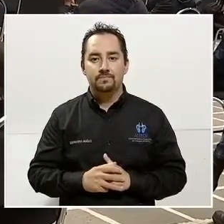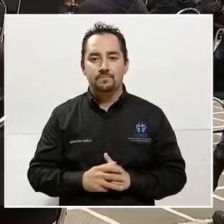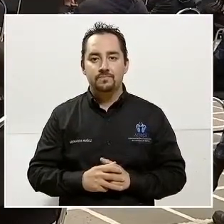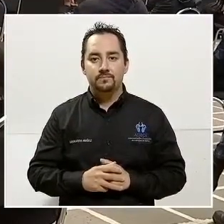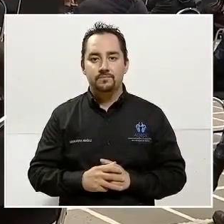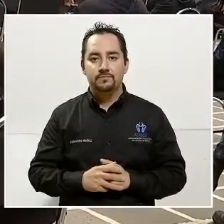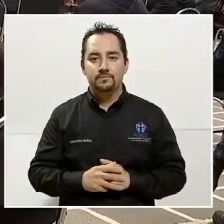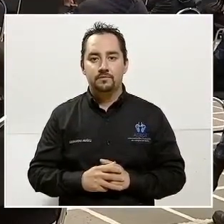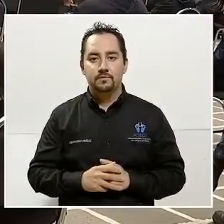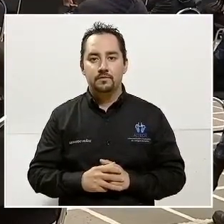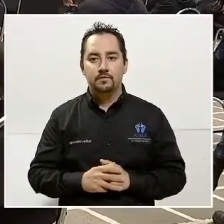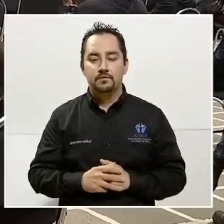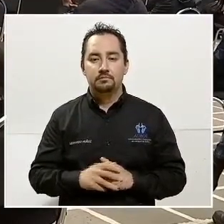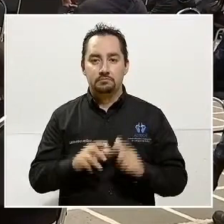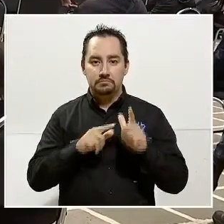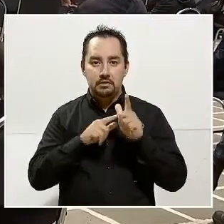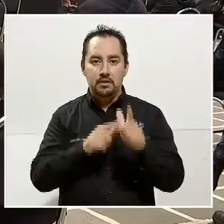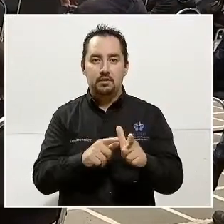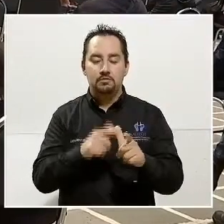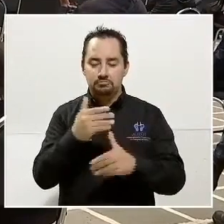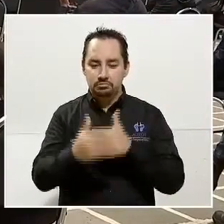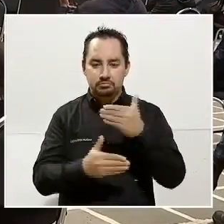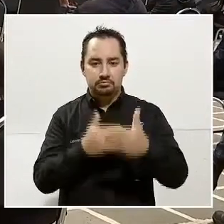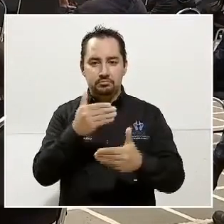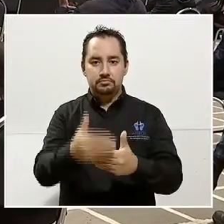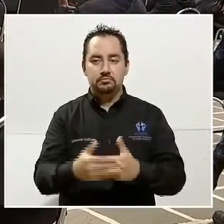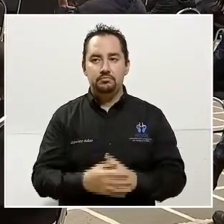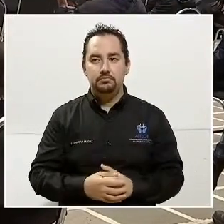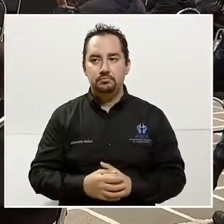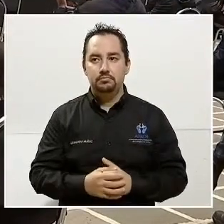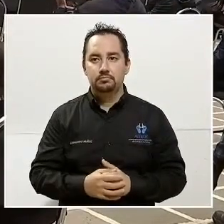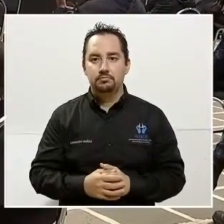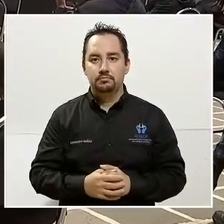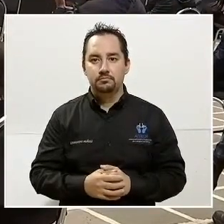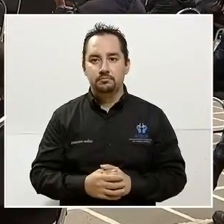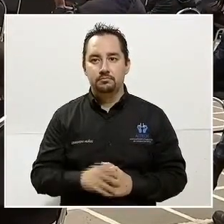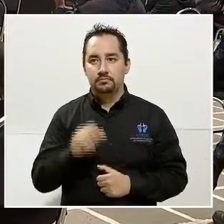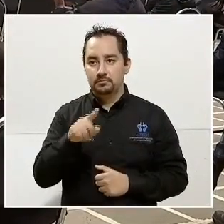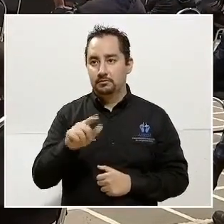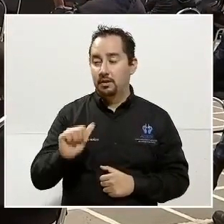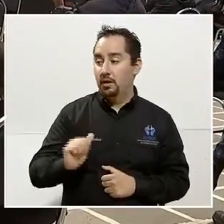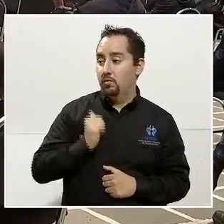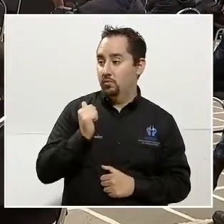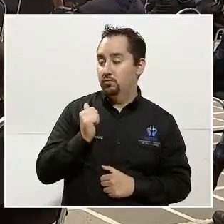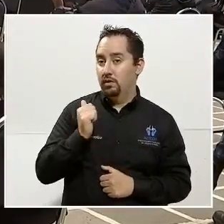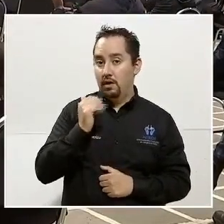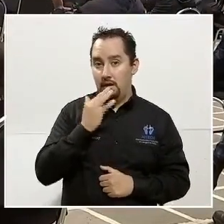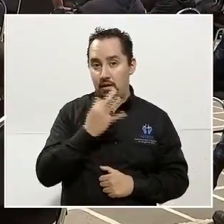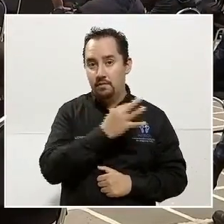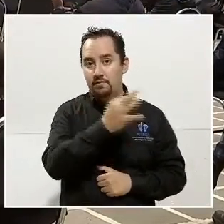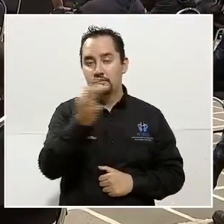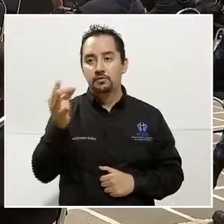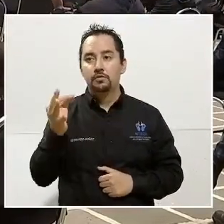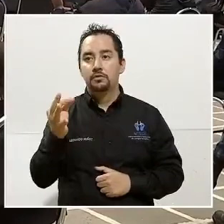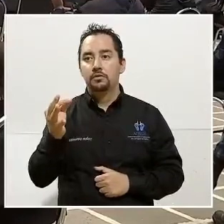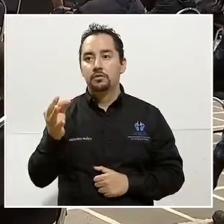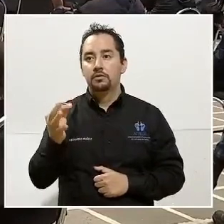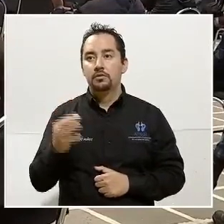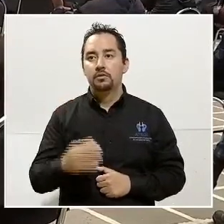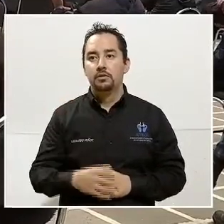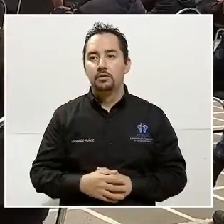que vamos a continuar avanzando. Quiero también aprovechar e informar de que envié una carta